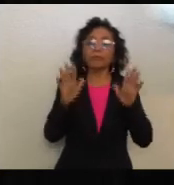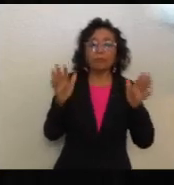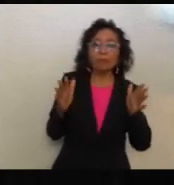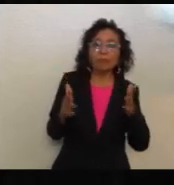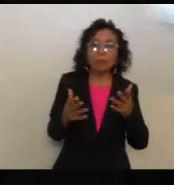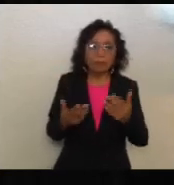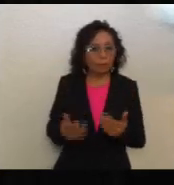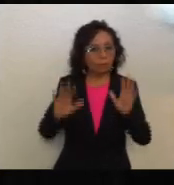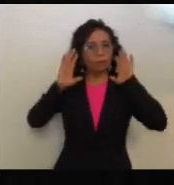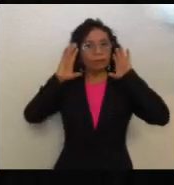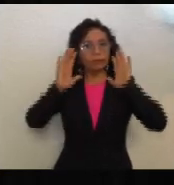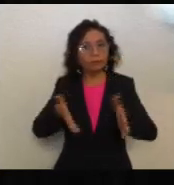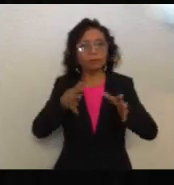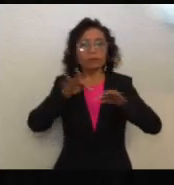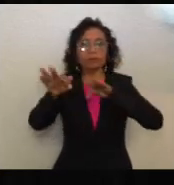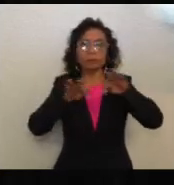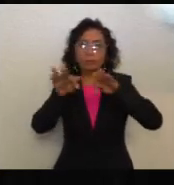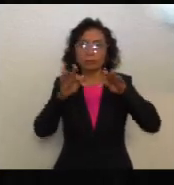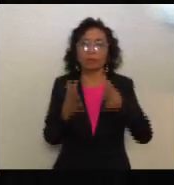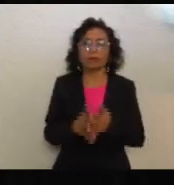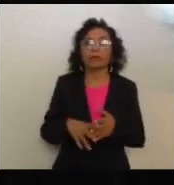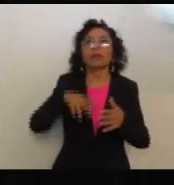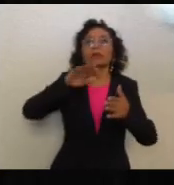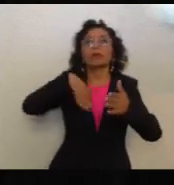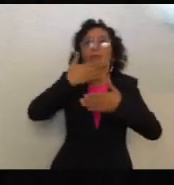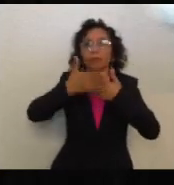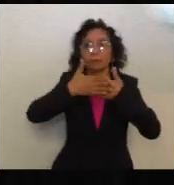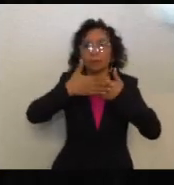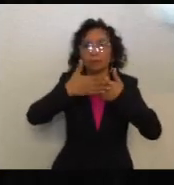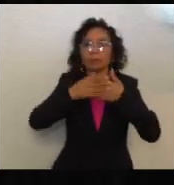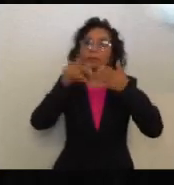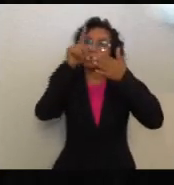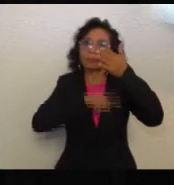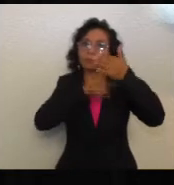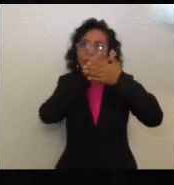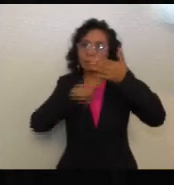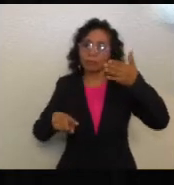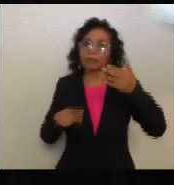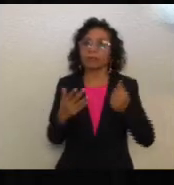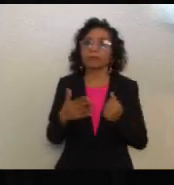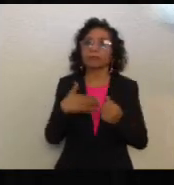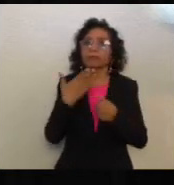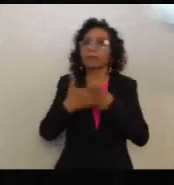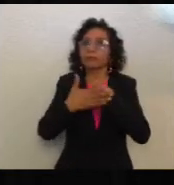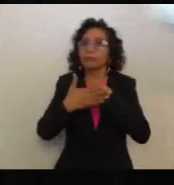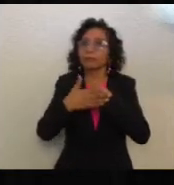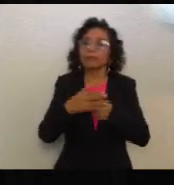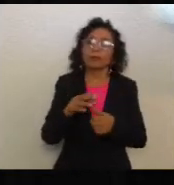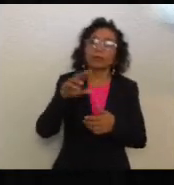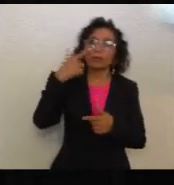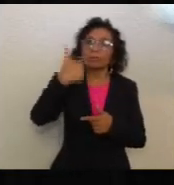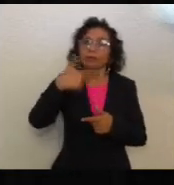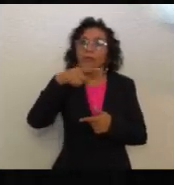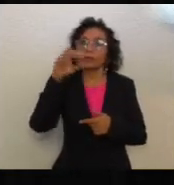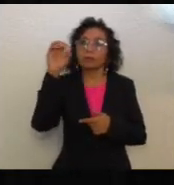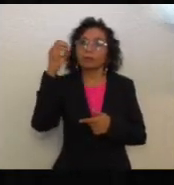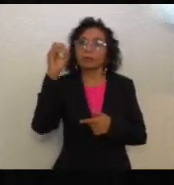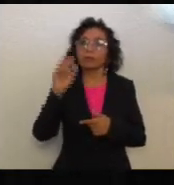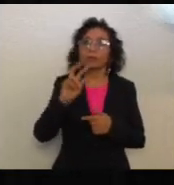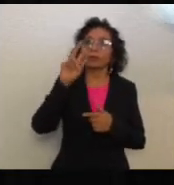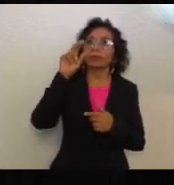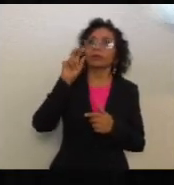posesión de sus cargos, convocando elecciones para integrar las legislaturas constituyentes locales a más tardar el 12 de octubre